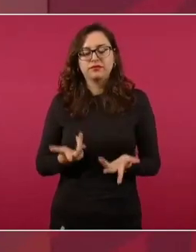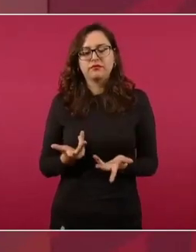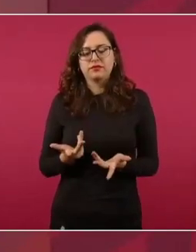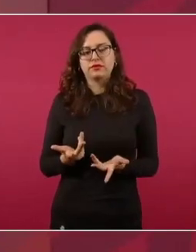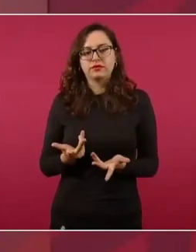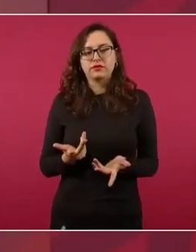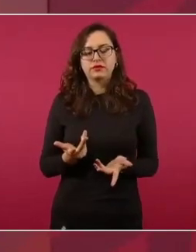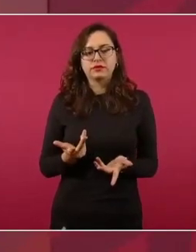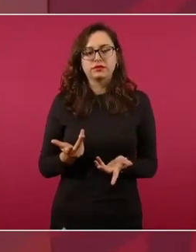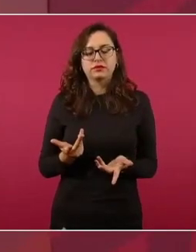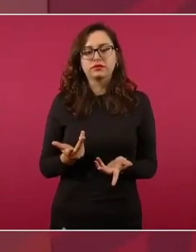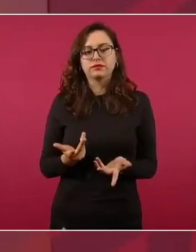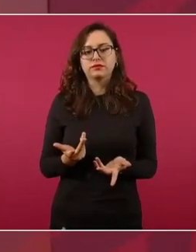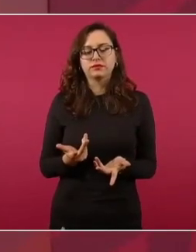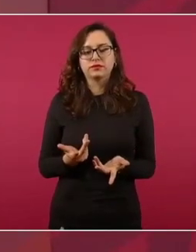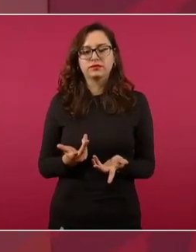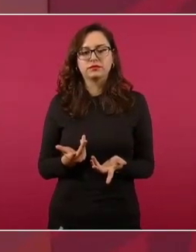aguantarse